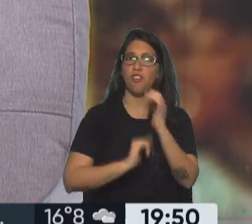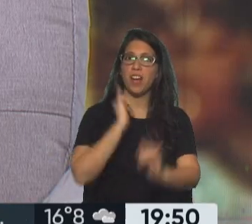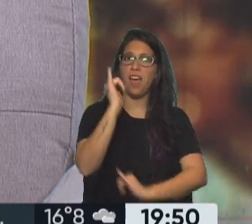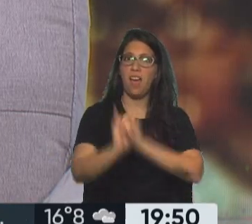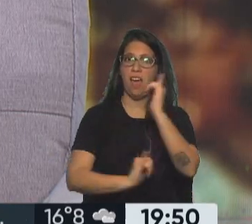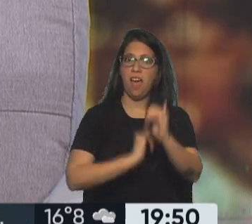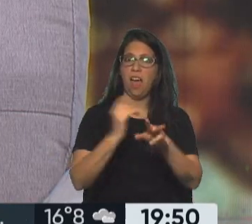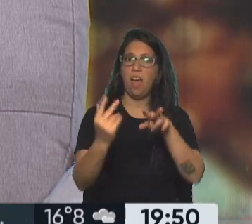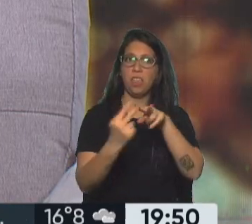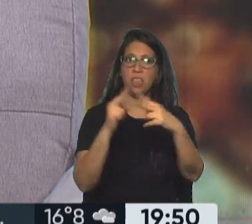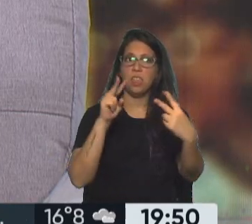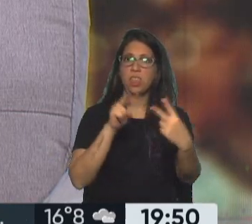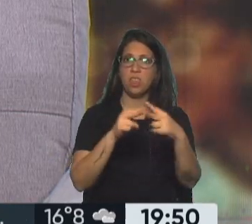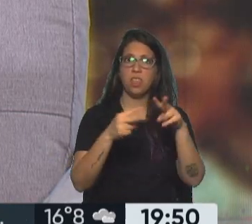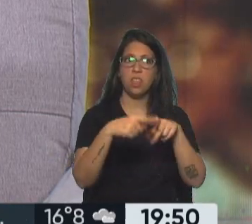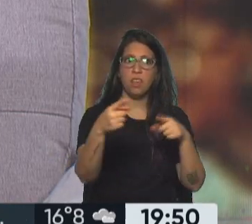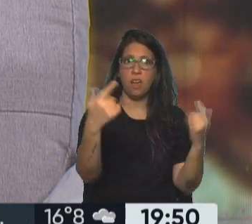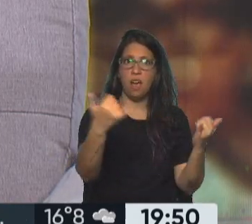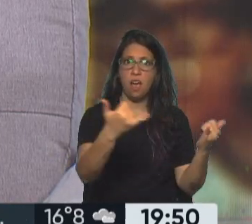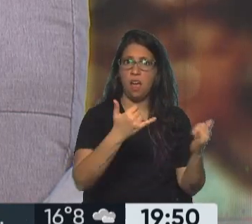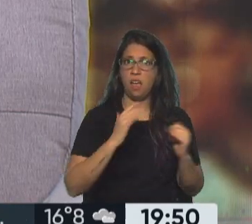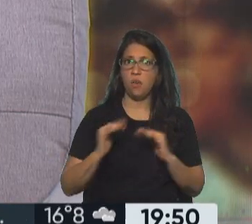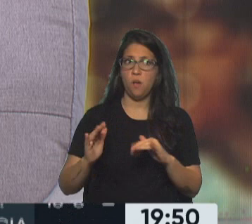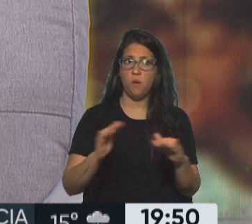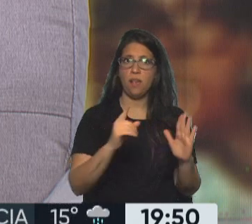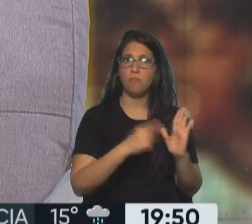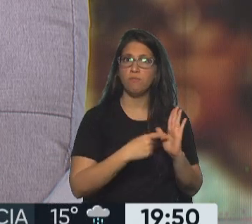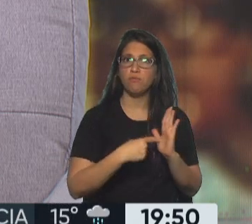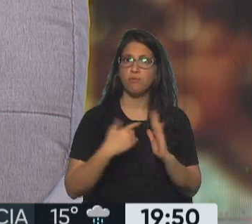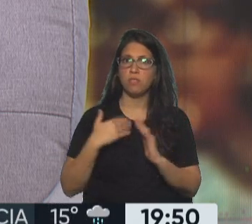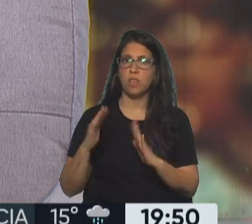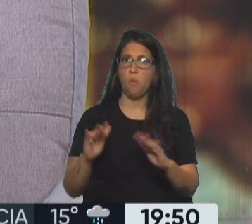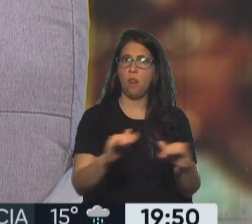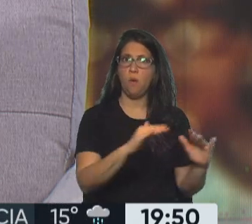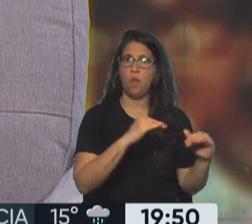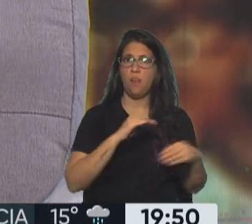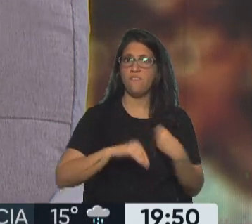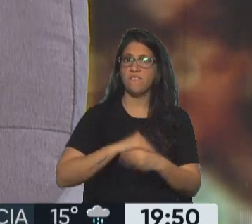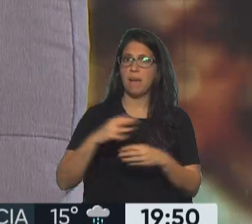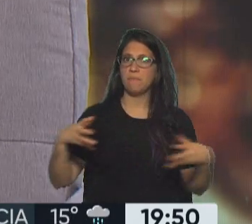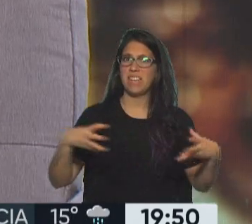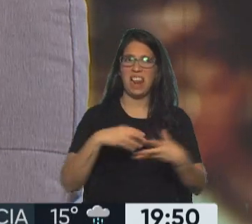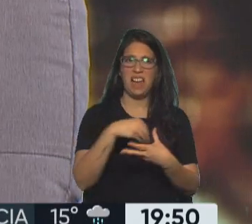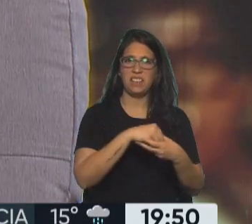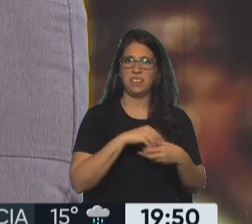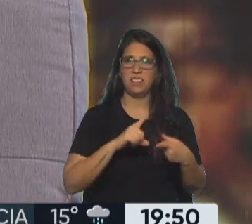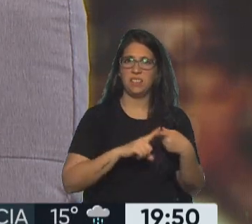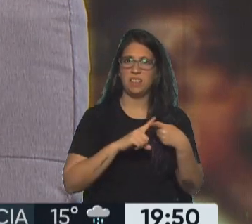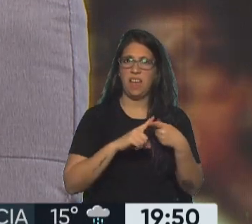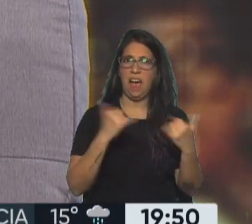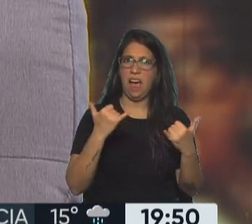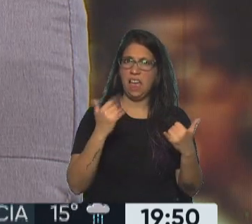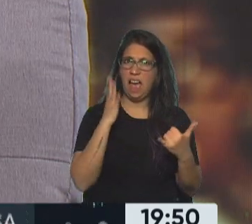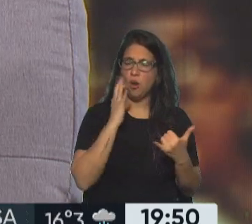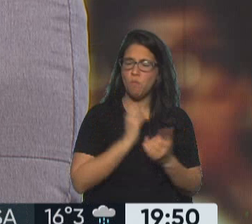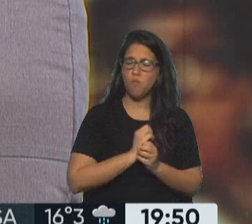empecemos a encontrar y empezar a encontrar también denominadores comunes, ¿no? Dentro de las familias de los genocidas. Digo, como hay algo muy